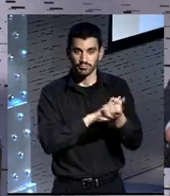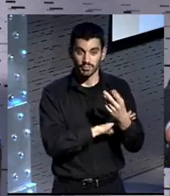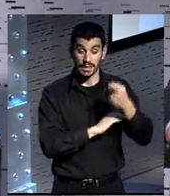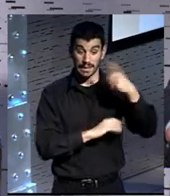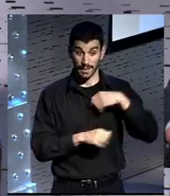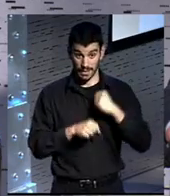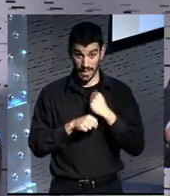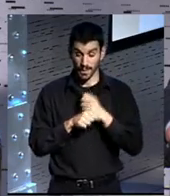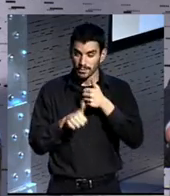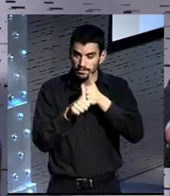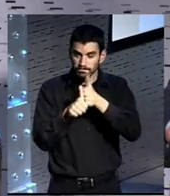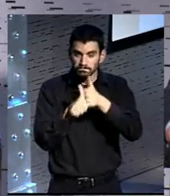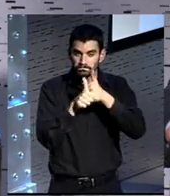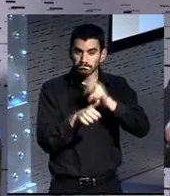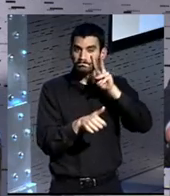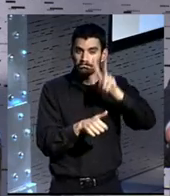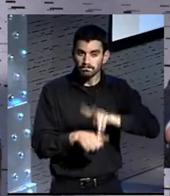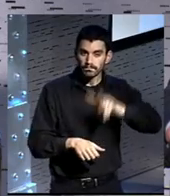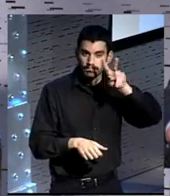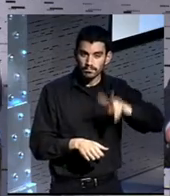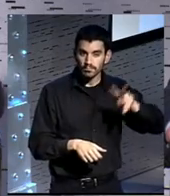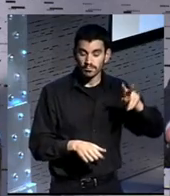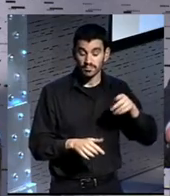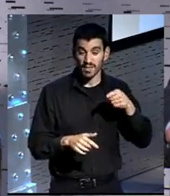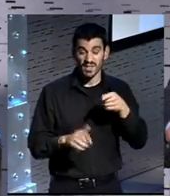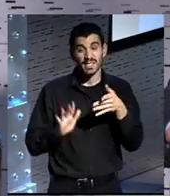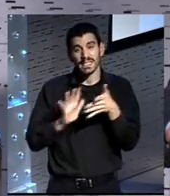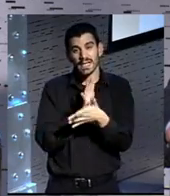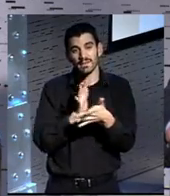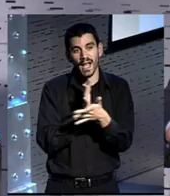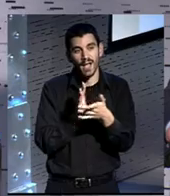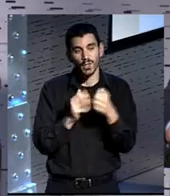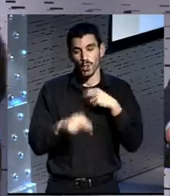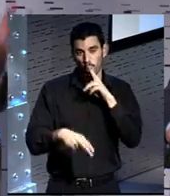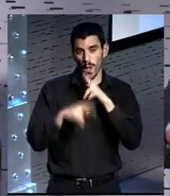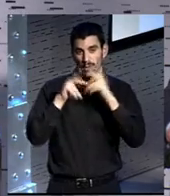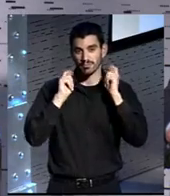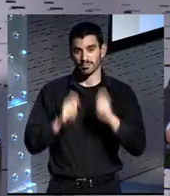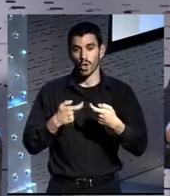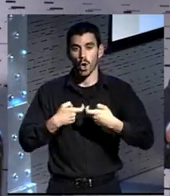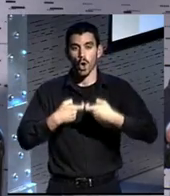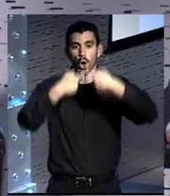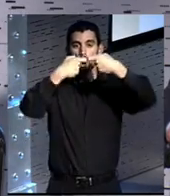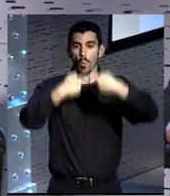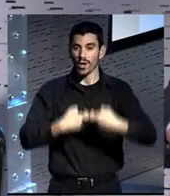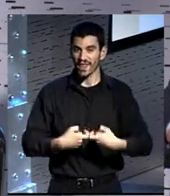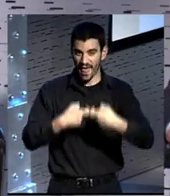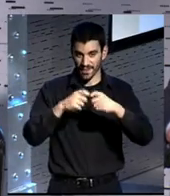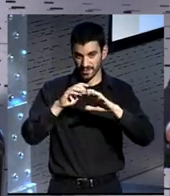de esa información. Es una manera de generar lo que nosotros llamamos comunidades. Hay muchas comunidades dentro de la gran comunidad que es el